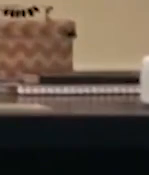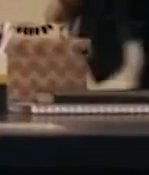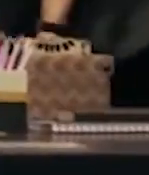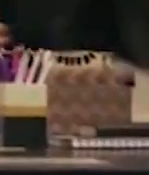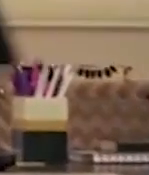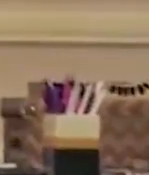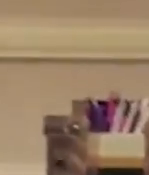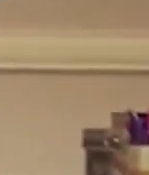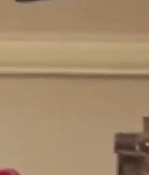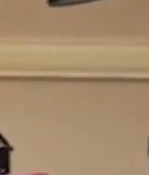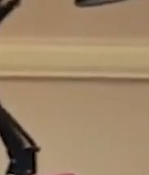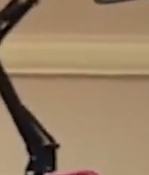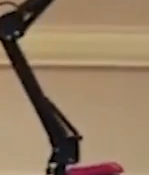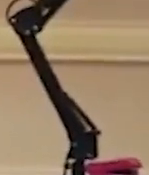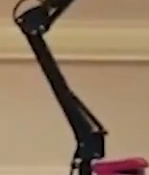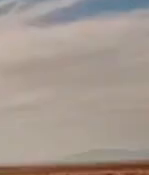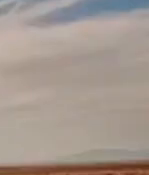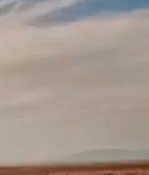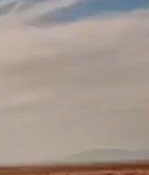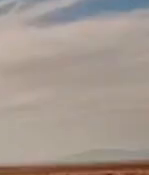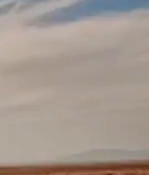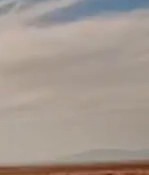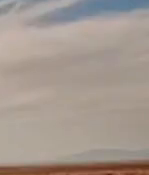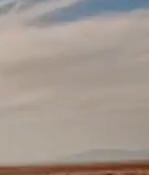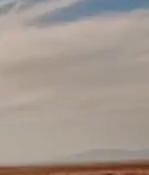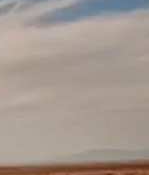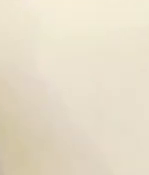necesitás presencia humana el mundo